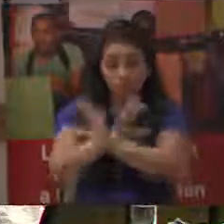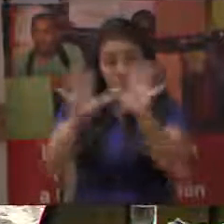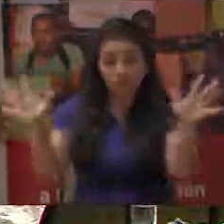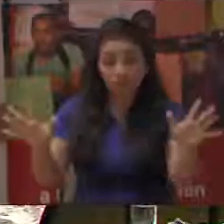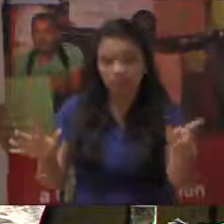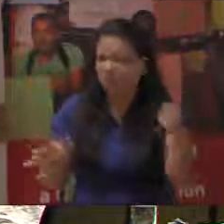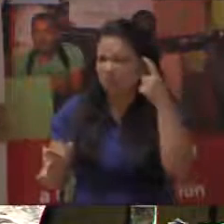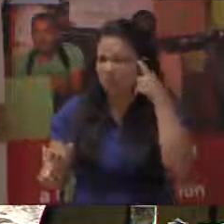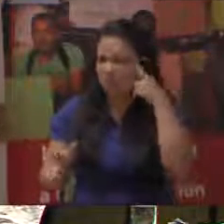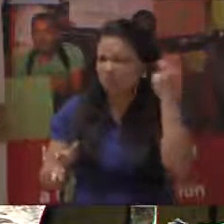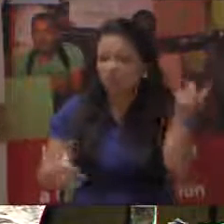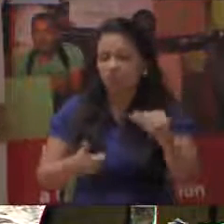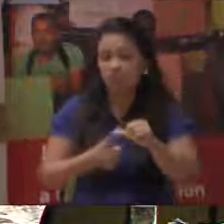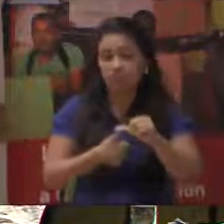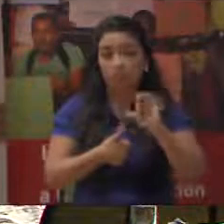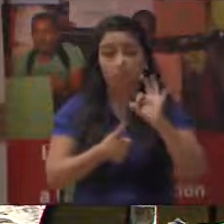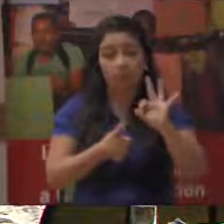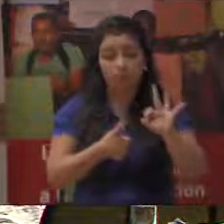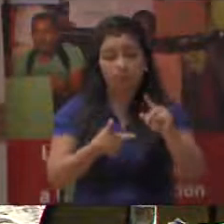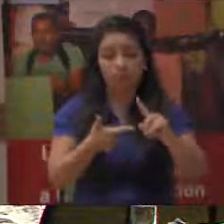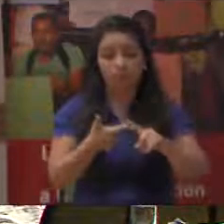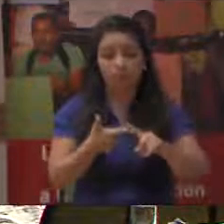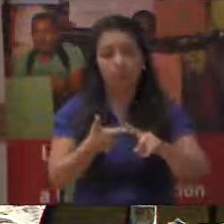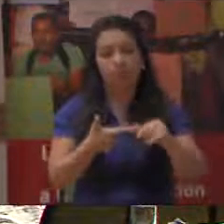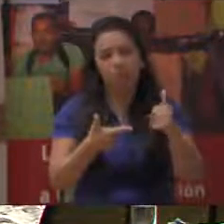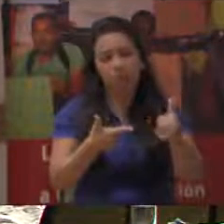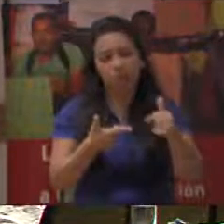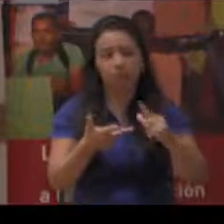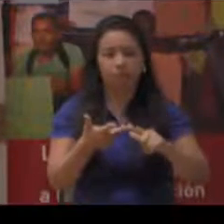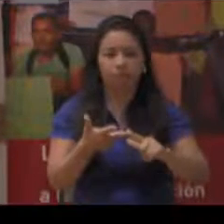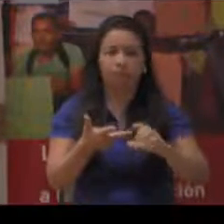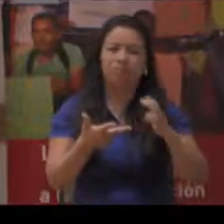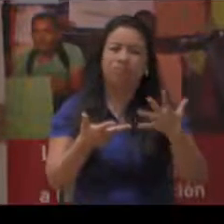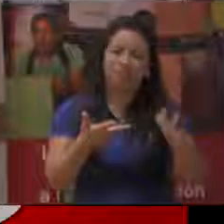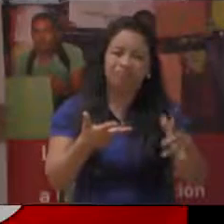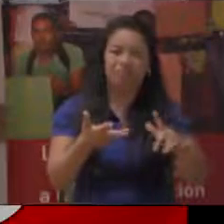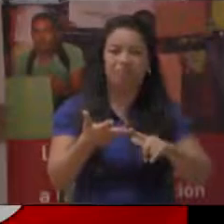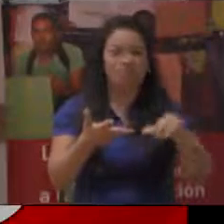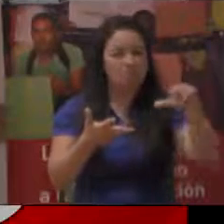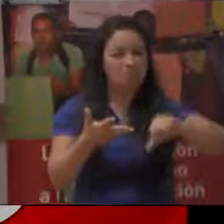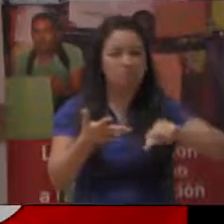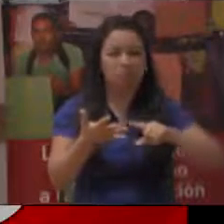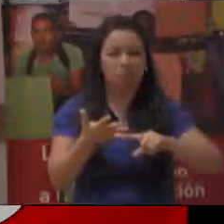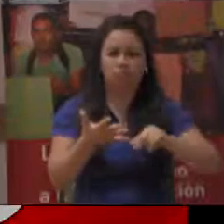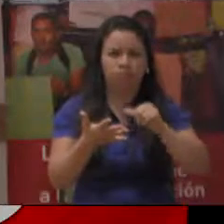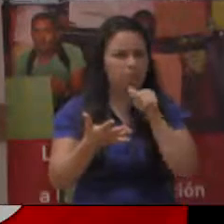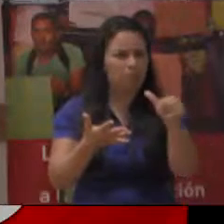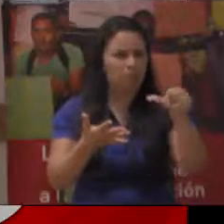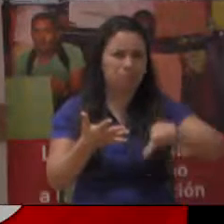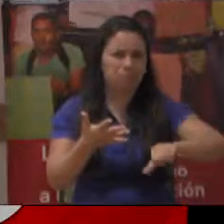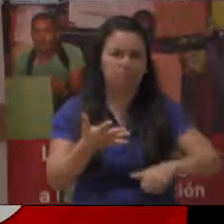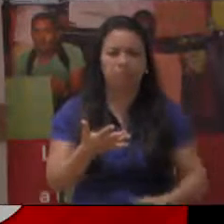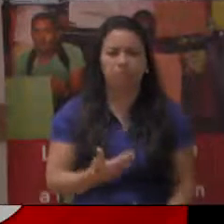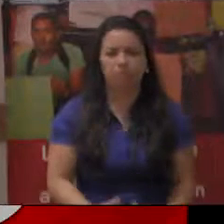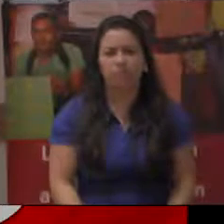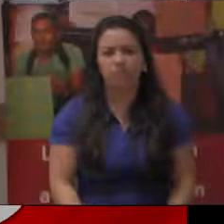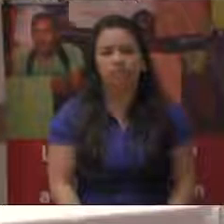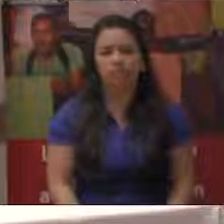inquietudes planteadas fue A, excelente, B, bueno, C, regular, D, deficiente, E, malo. Voten.